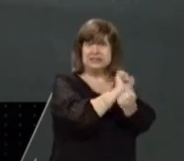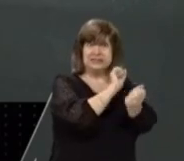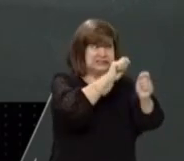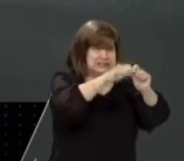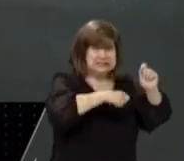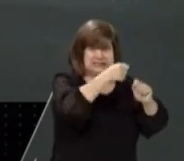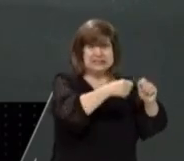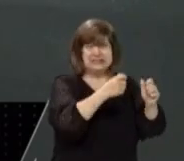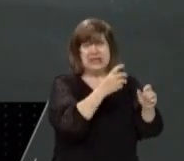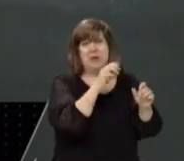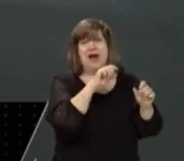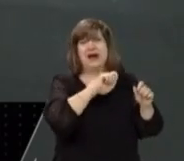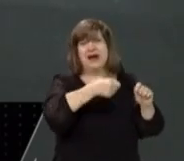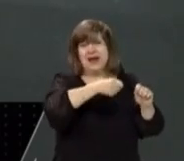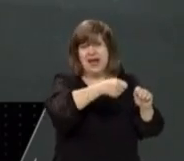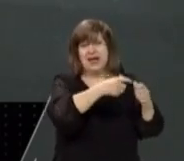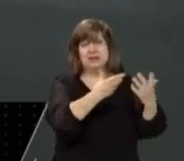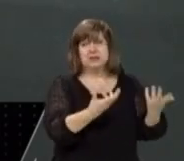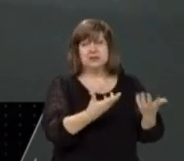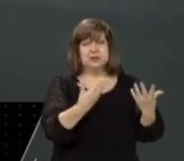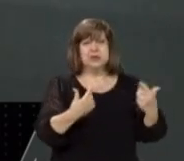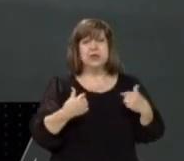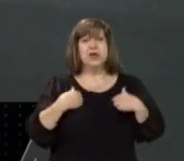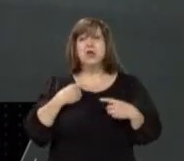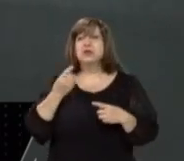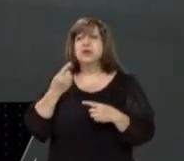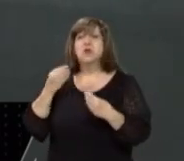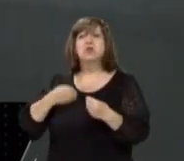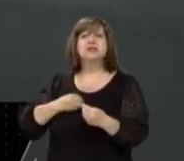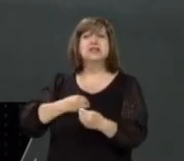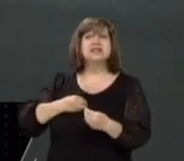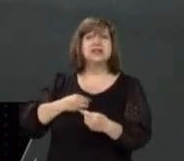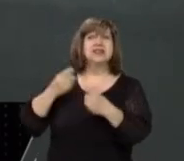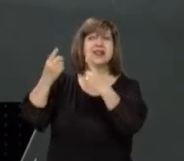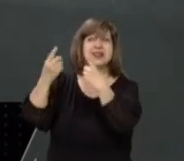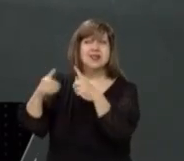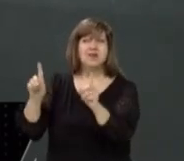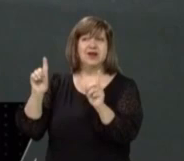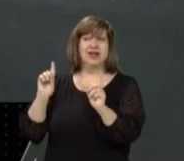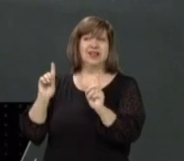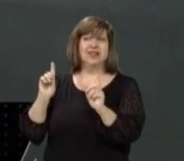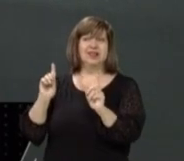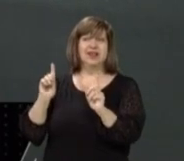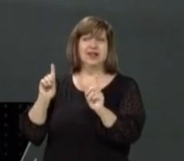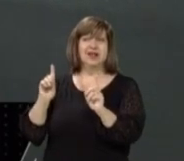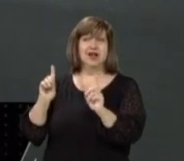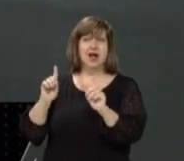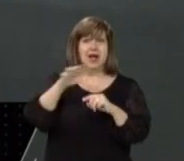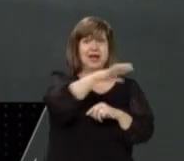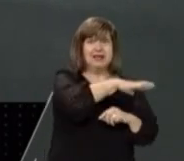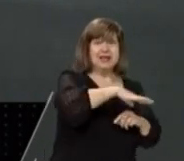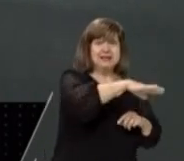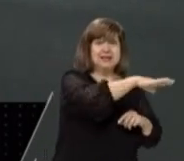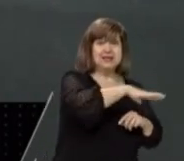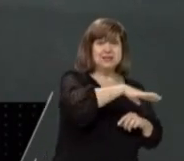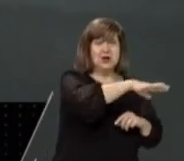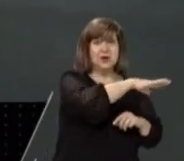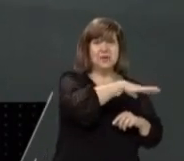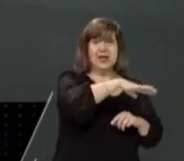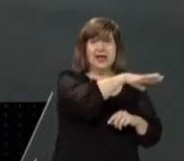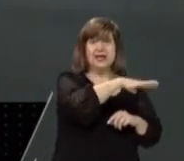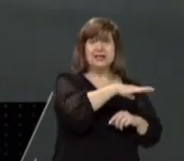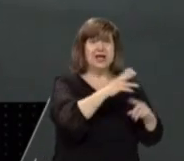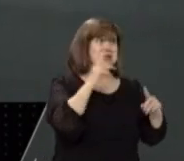diferente de haber pasado en los otros sectores. Se siente muy diferente se siente. Porque en otros sectores se escuchan